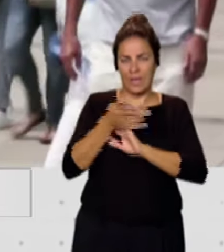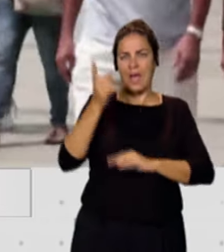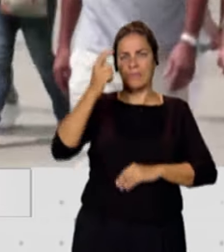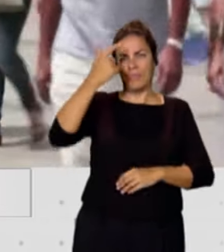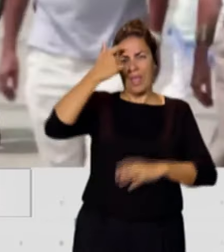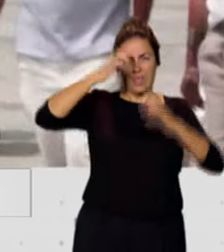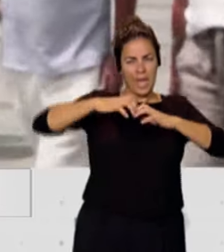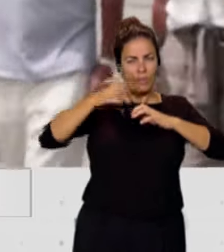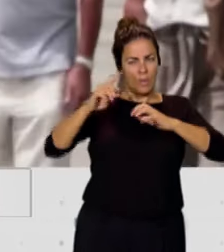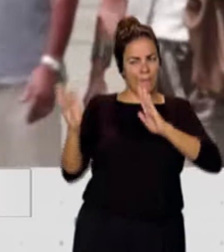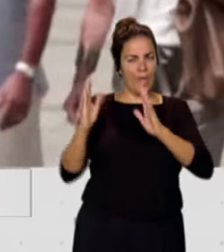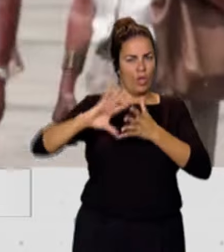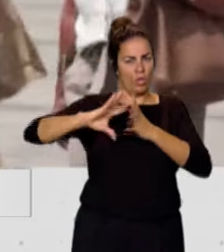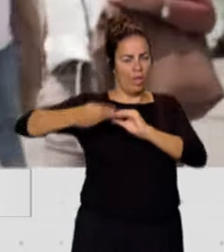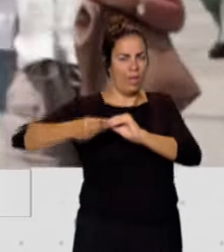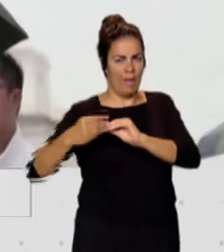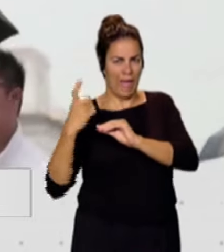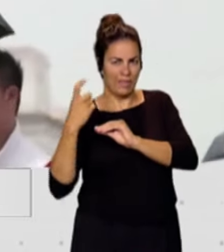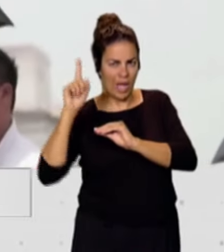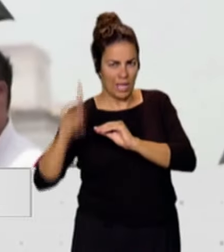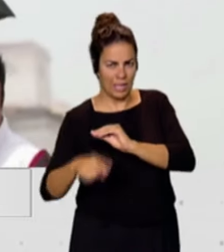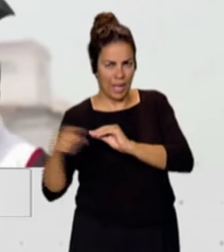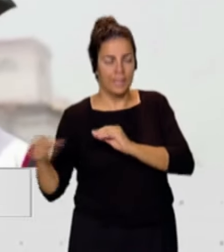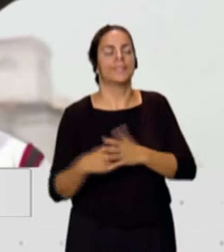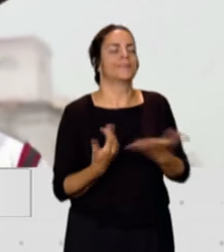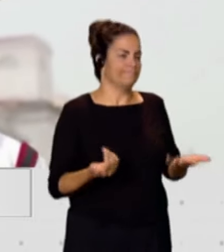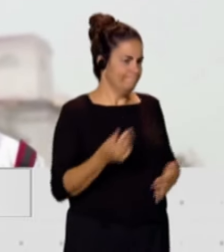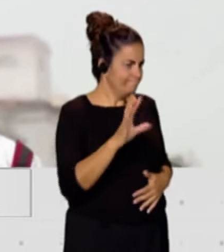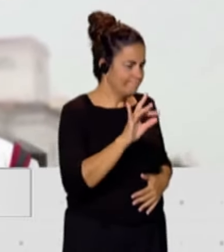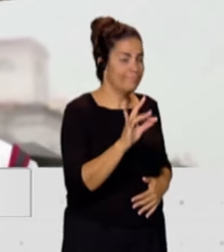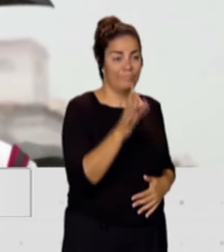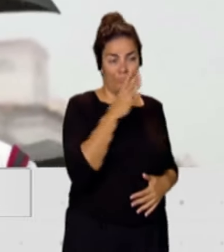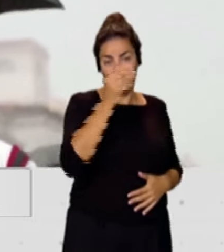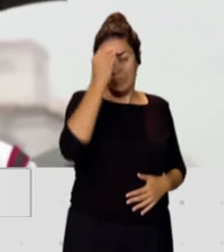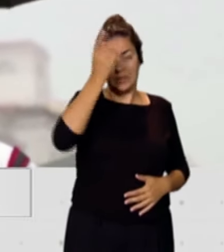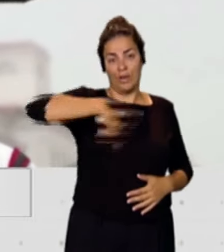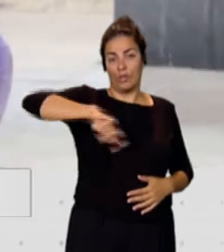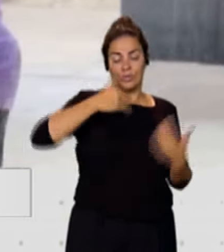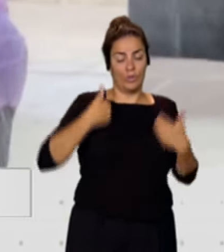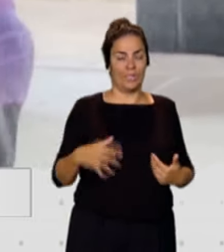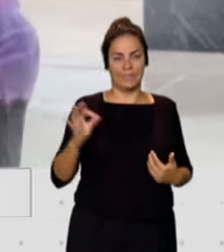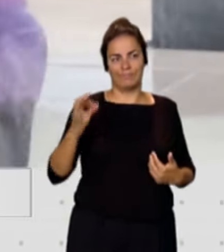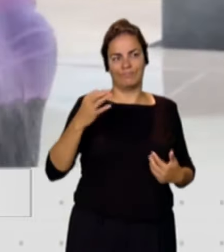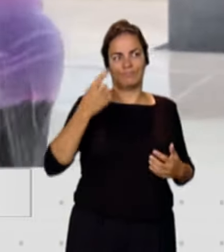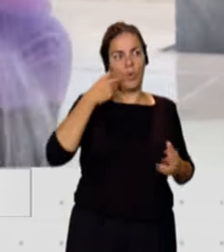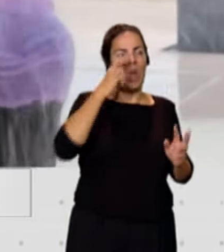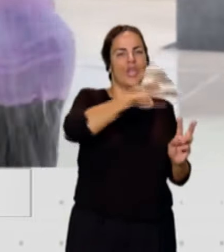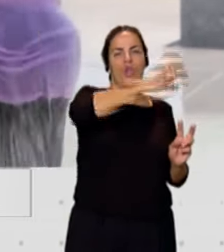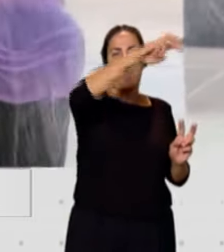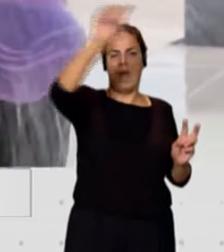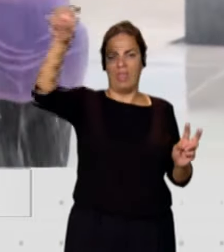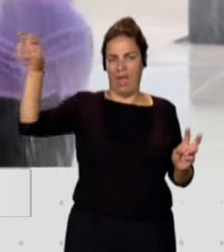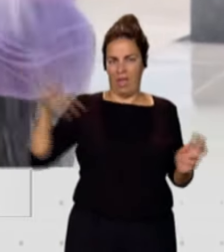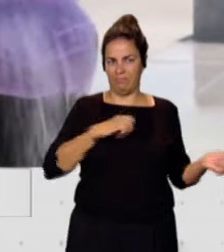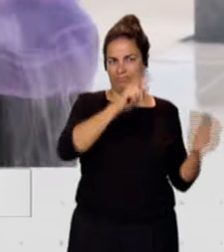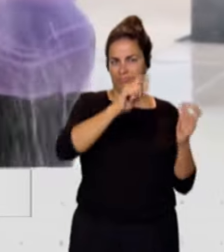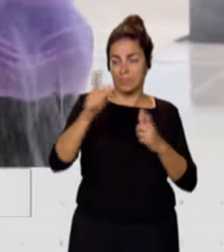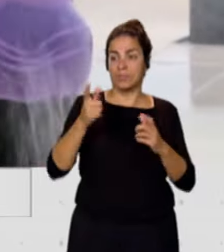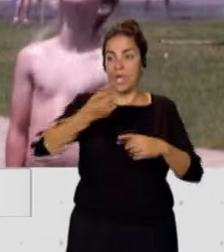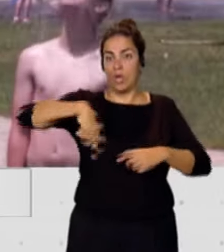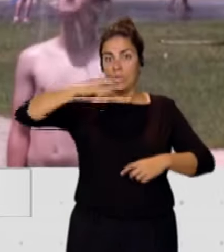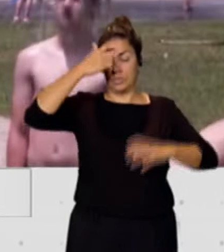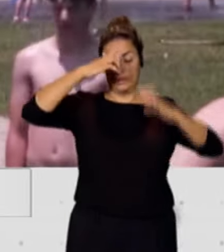adaptación efectivamente Mira no olvidemos que venimos de un individuo nómada nuestro cerebro se forja en un individuo nómada que